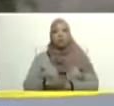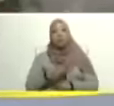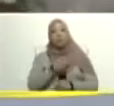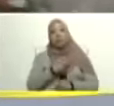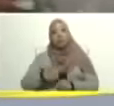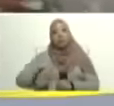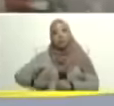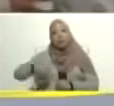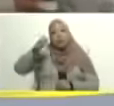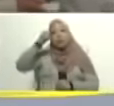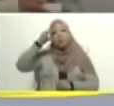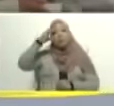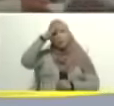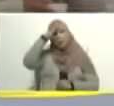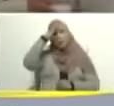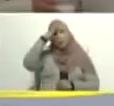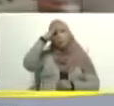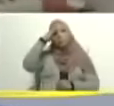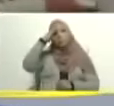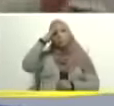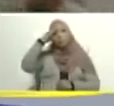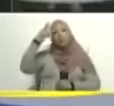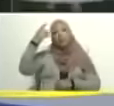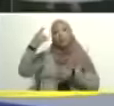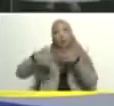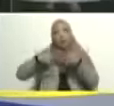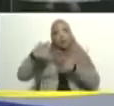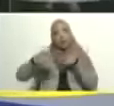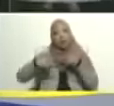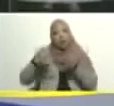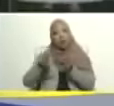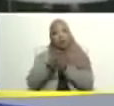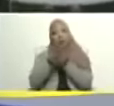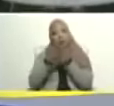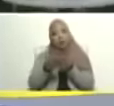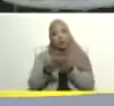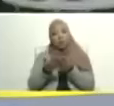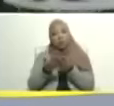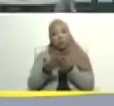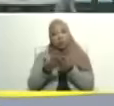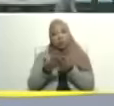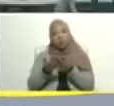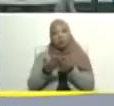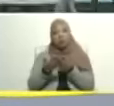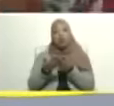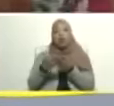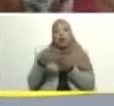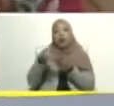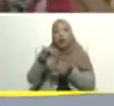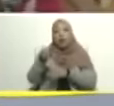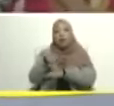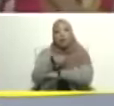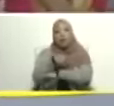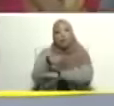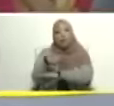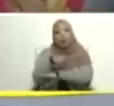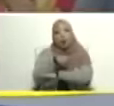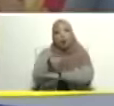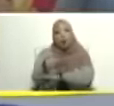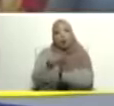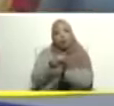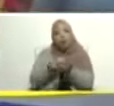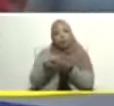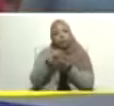que la feria ha contado con poetas,